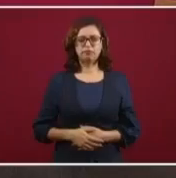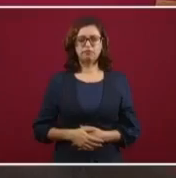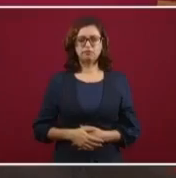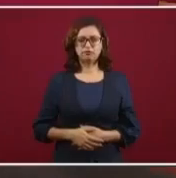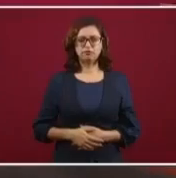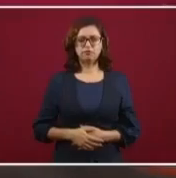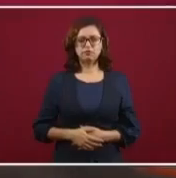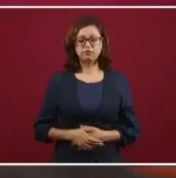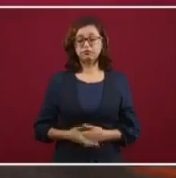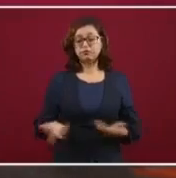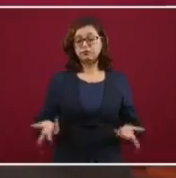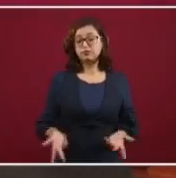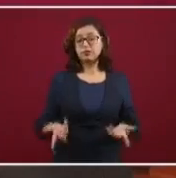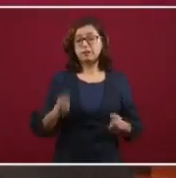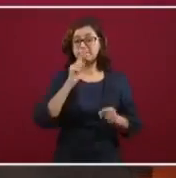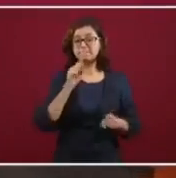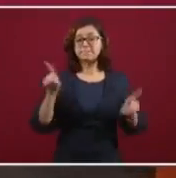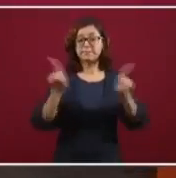las fuerzas de seguridad,